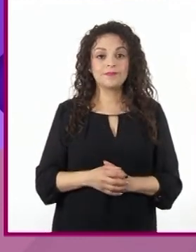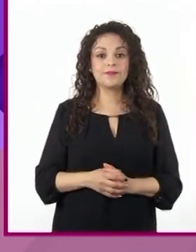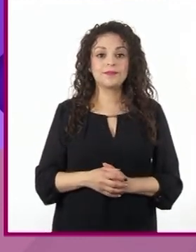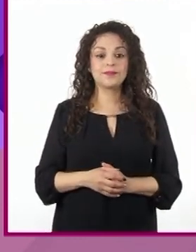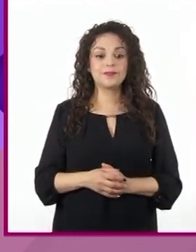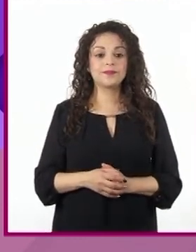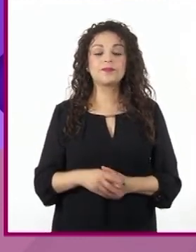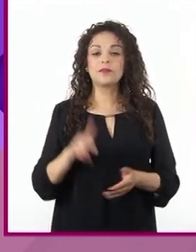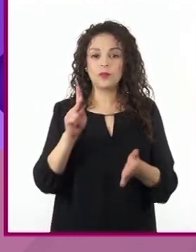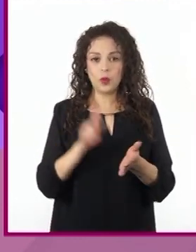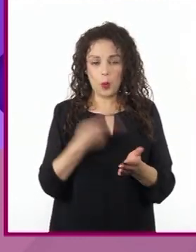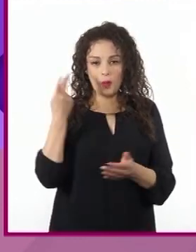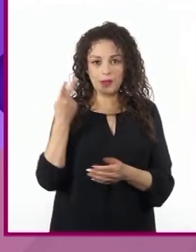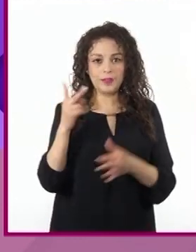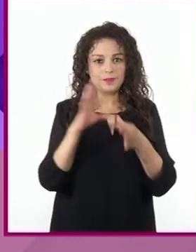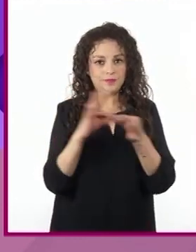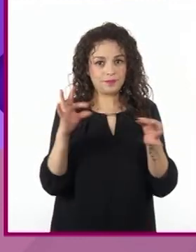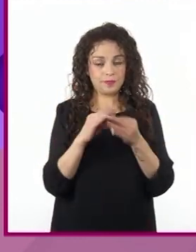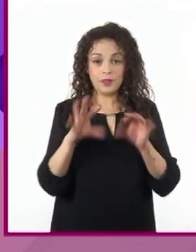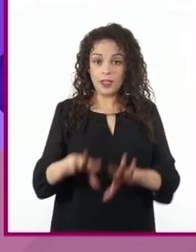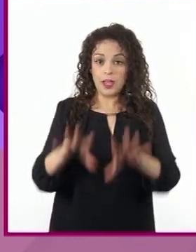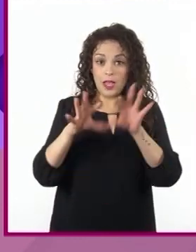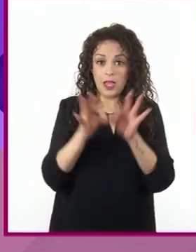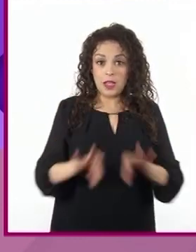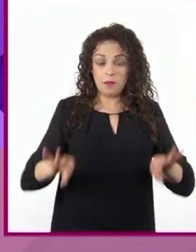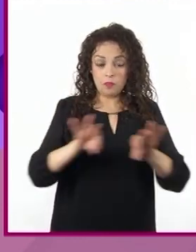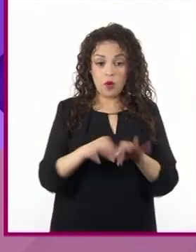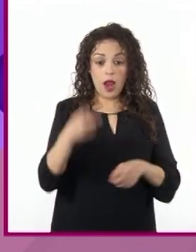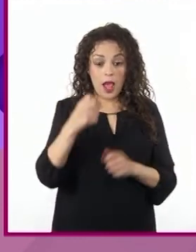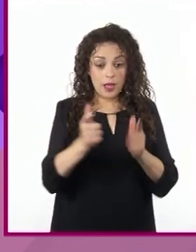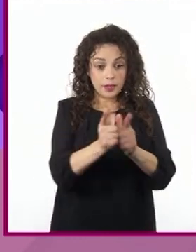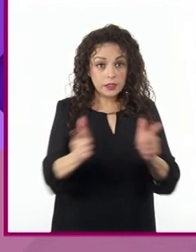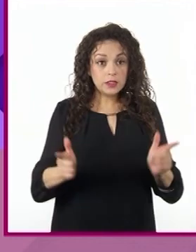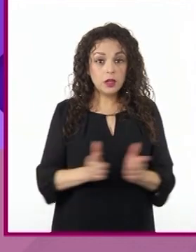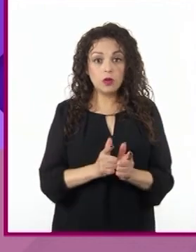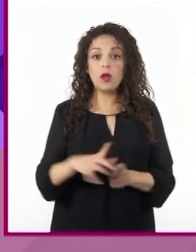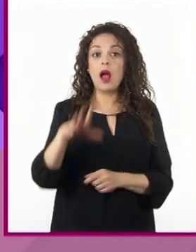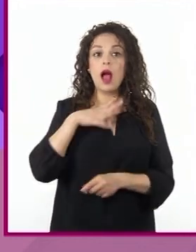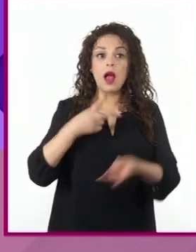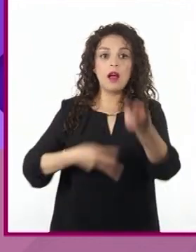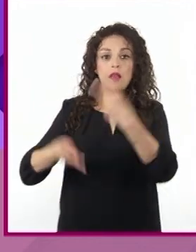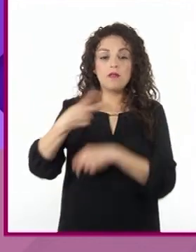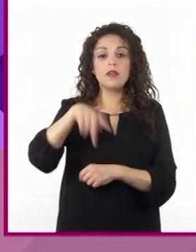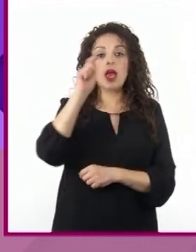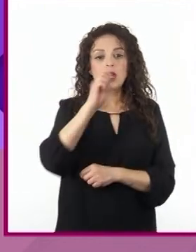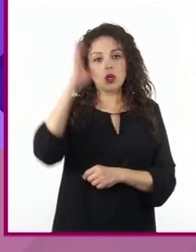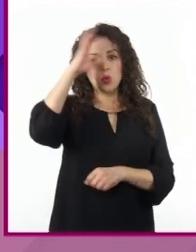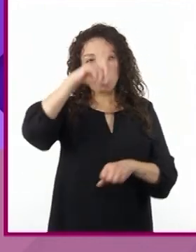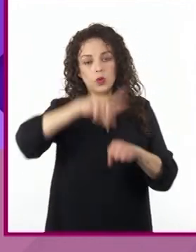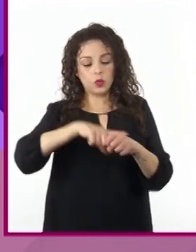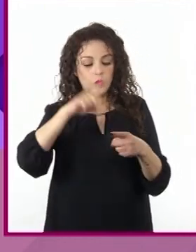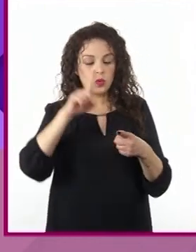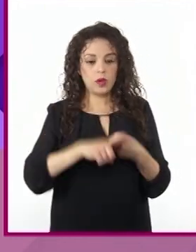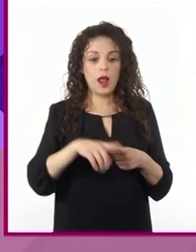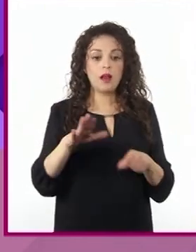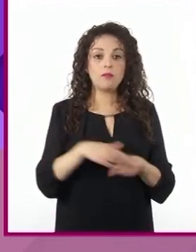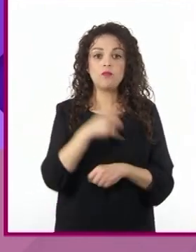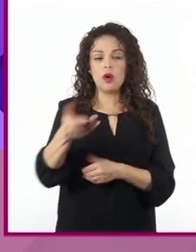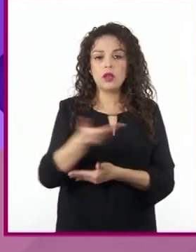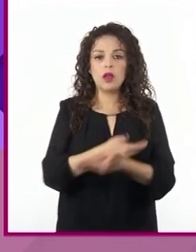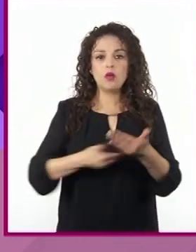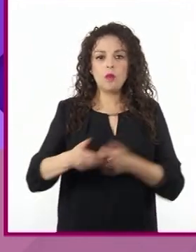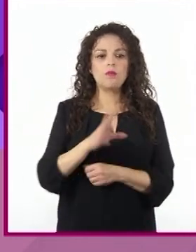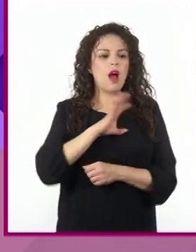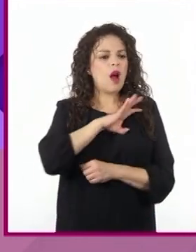Recalquemos que es con los grupos de pertenencia con quienes se genera una cultura al compartir gustos, intereses y